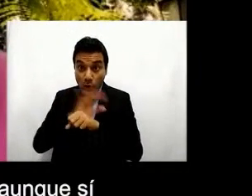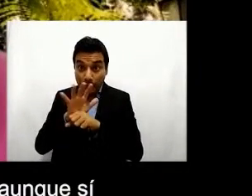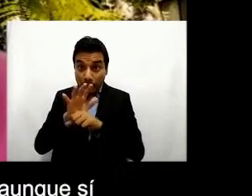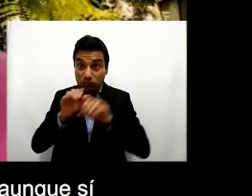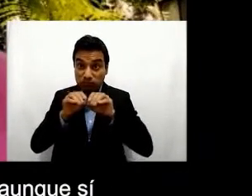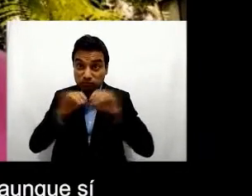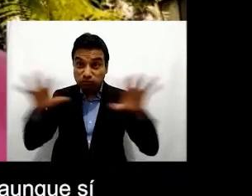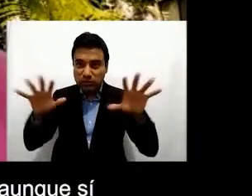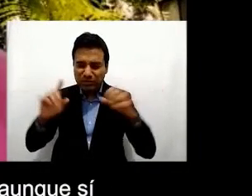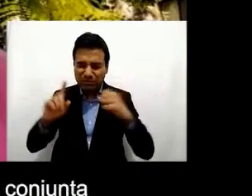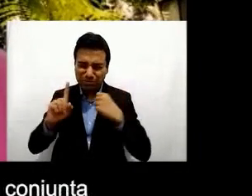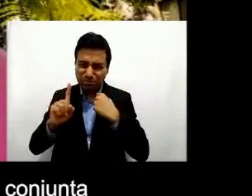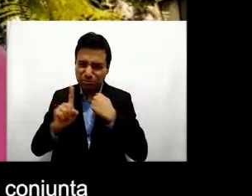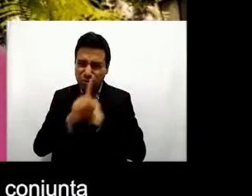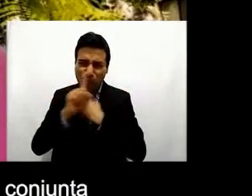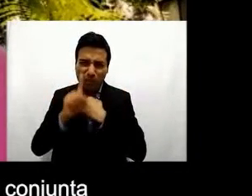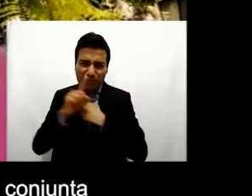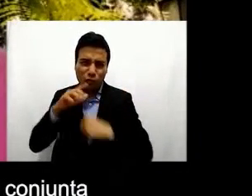más vulneradas,